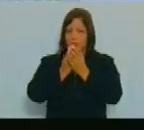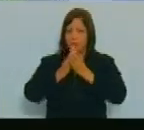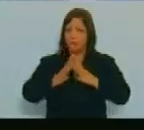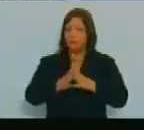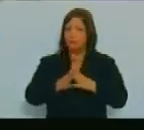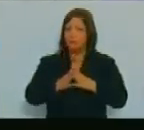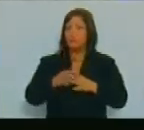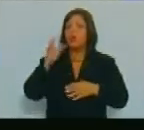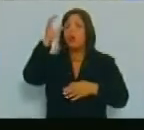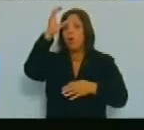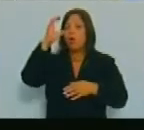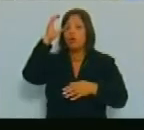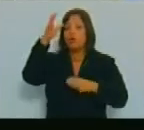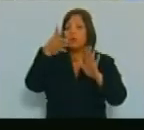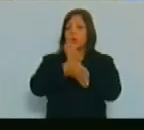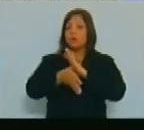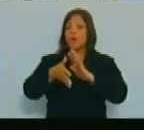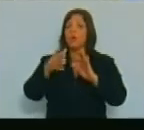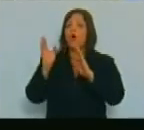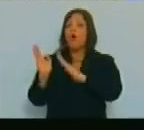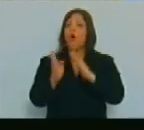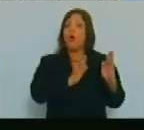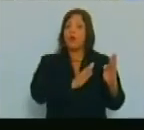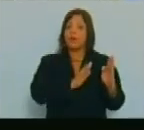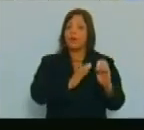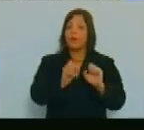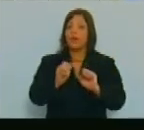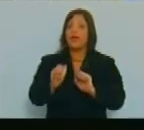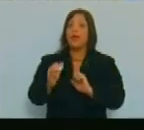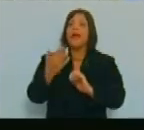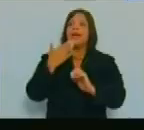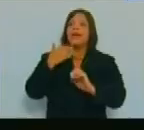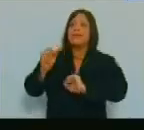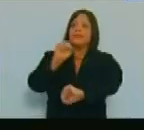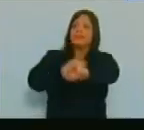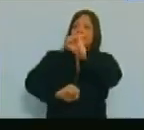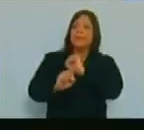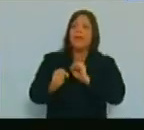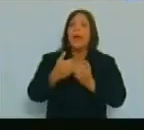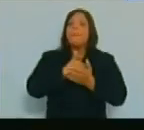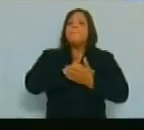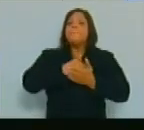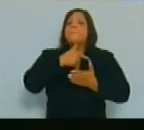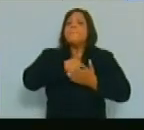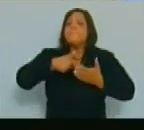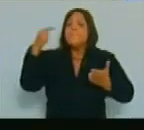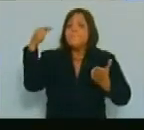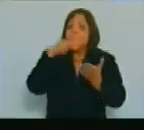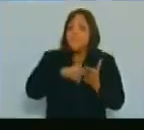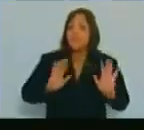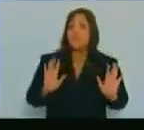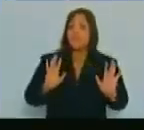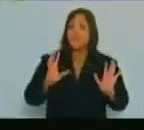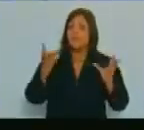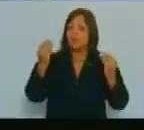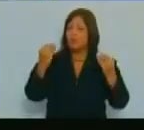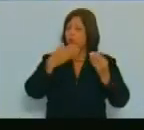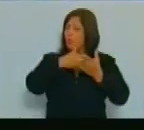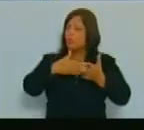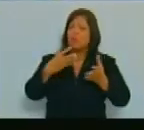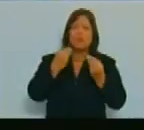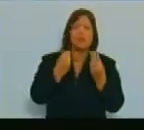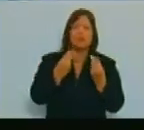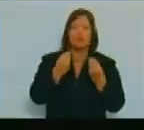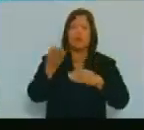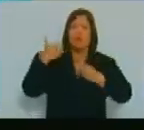y su conocimiento de la materia orden público' evitó que hubiesen miles de muertos como